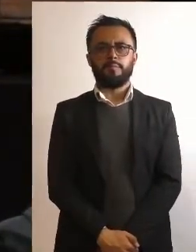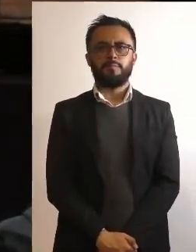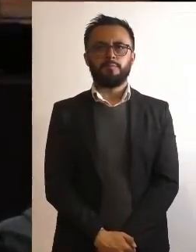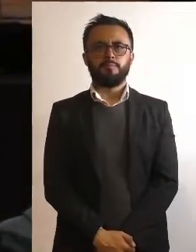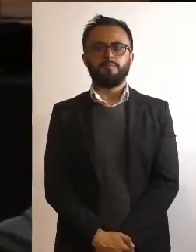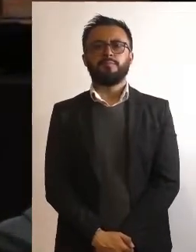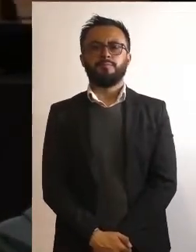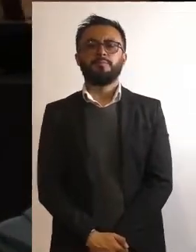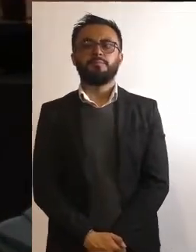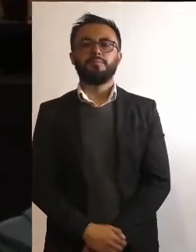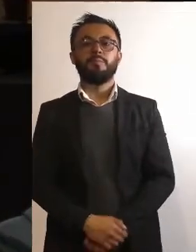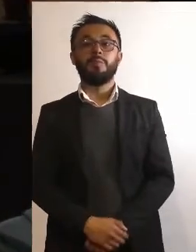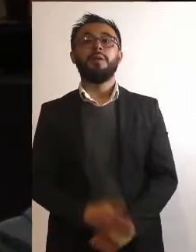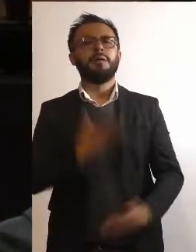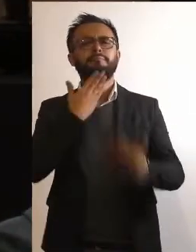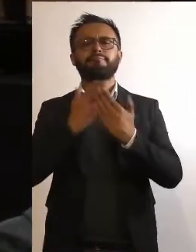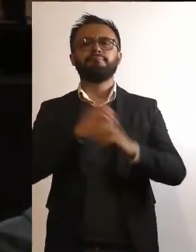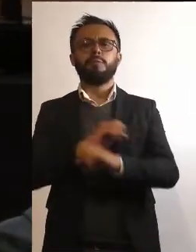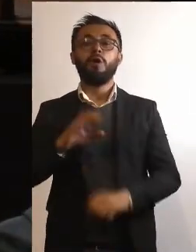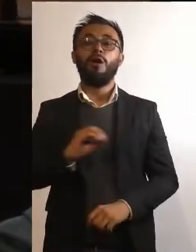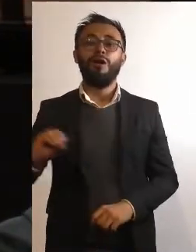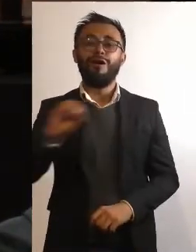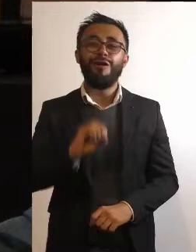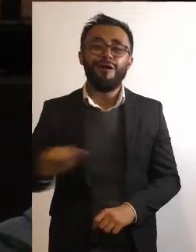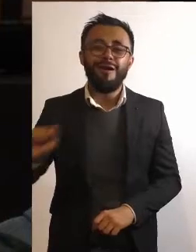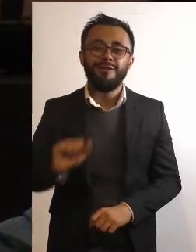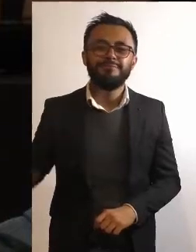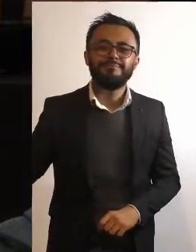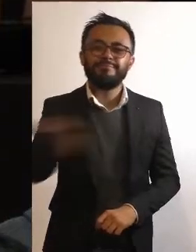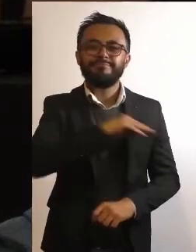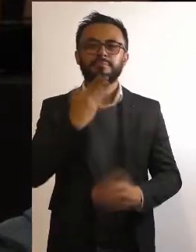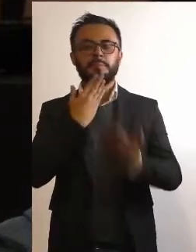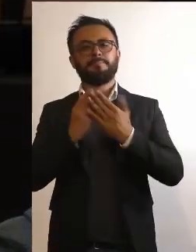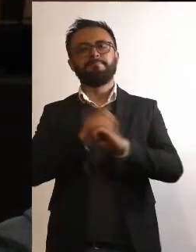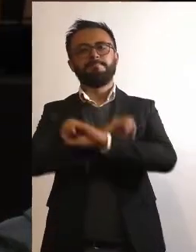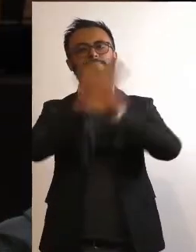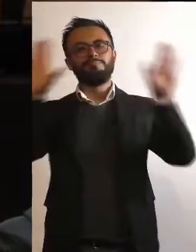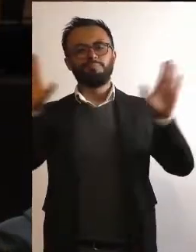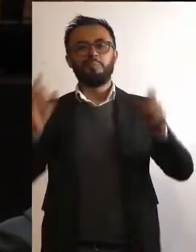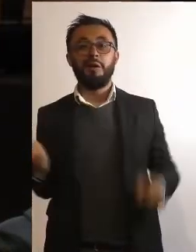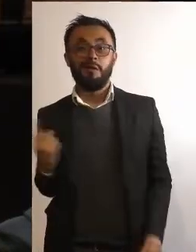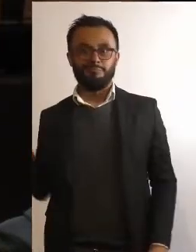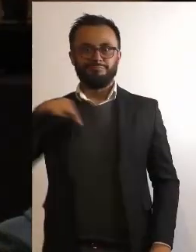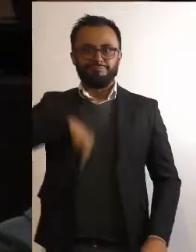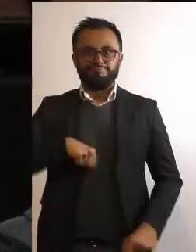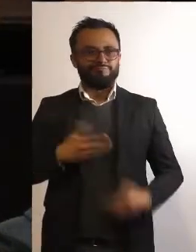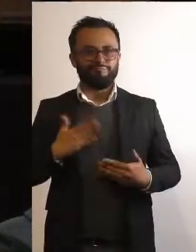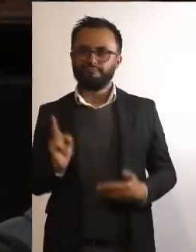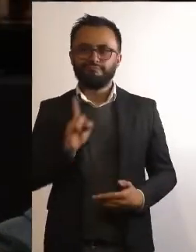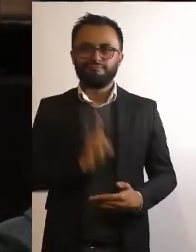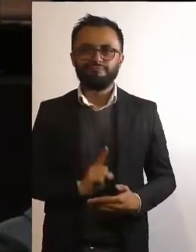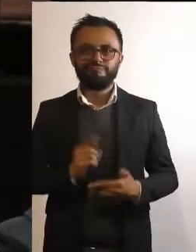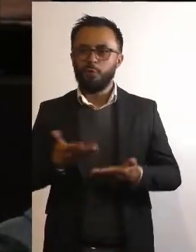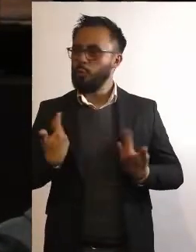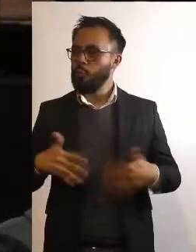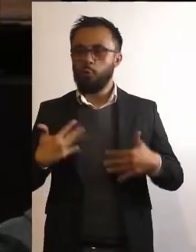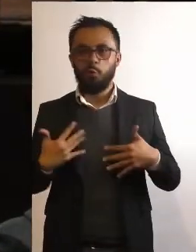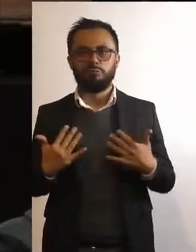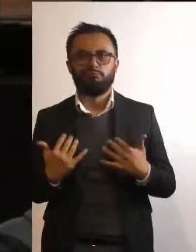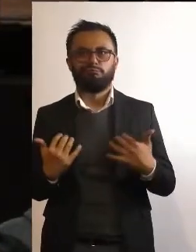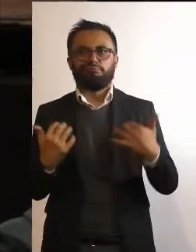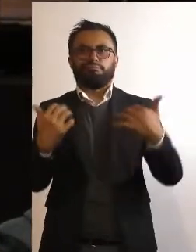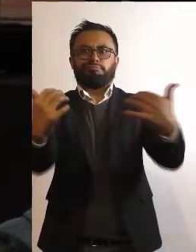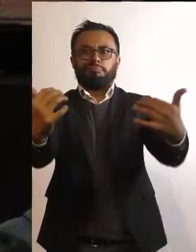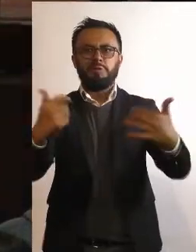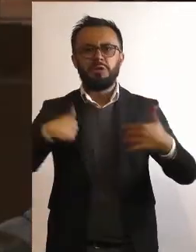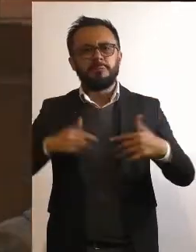Bueno, muchas gracias. Muy buenos días para todos. Es un gusto estar con ustedes compartiendo el trabajo